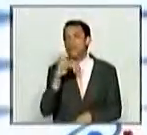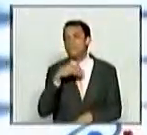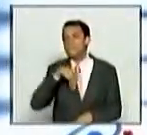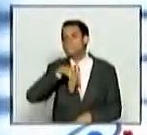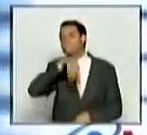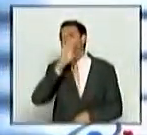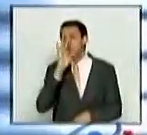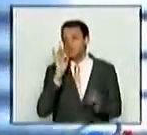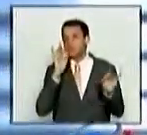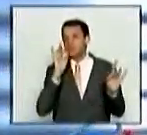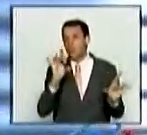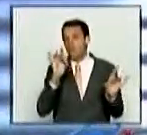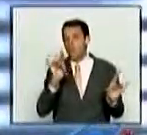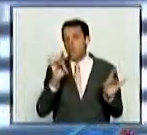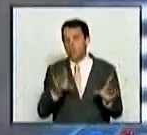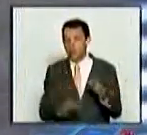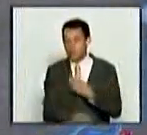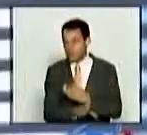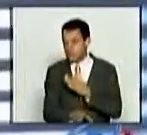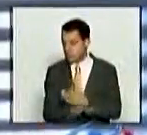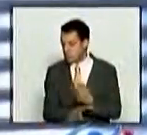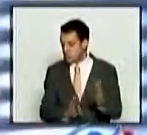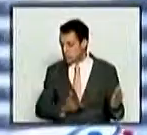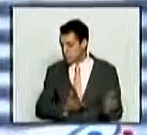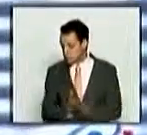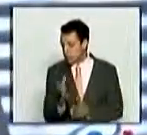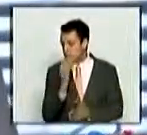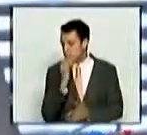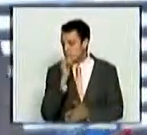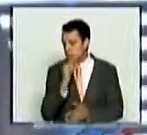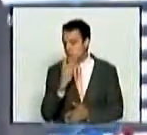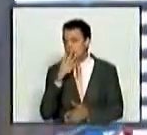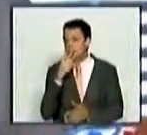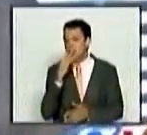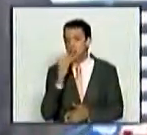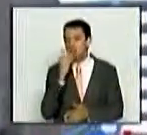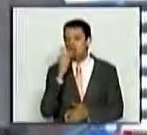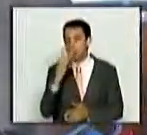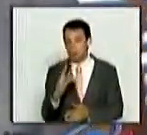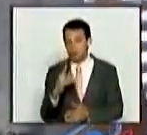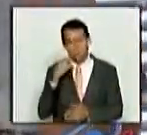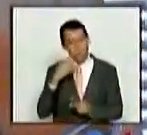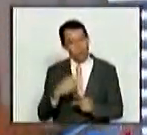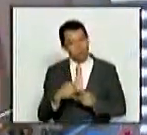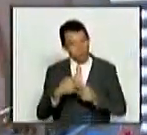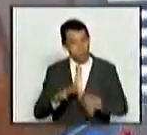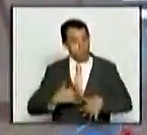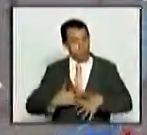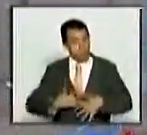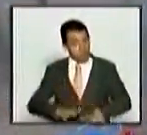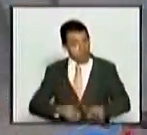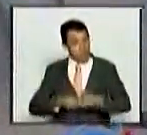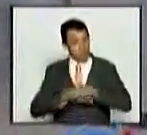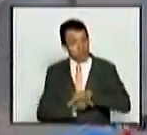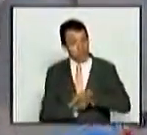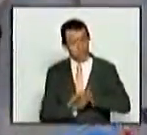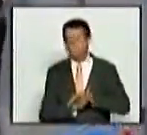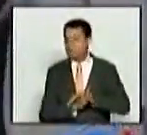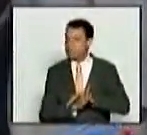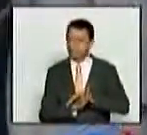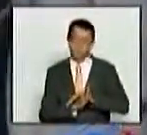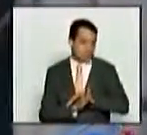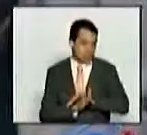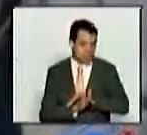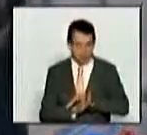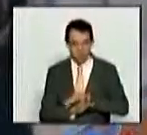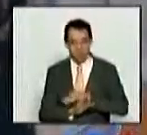dolor baje, pero persiste y persiste y persiste, y se vuelve crónico. Entonces, esto es un poquito que les voy a explicar. Ya